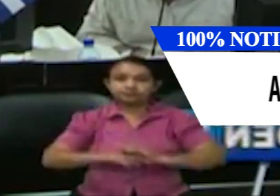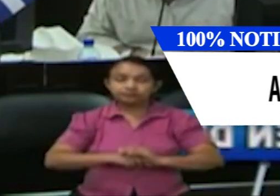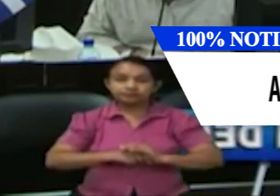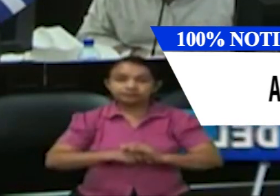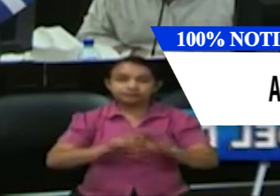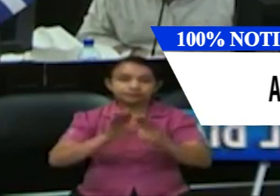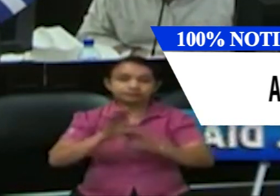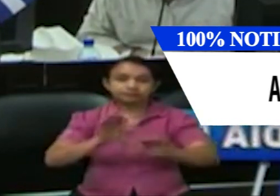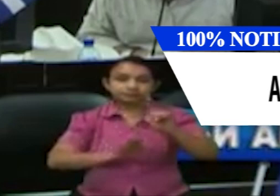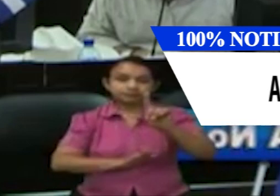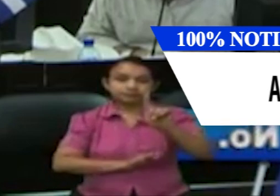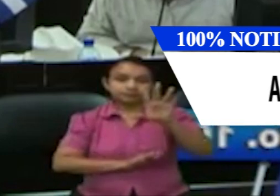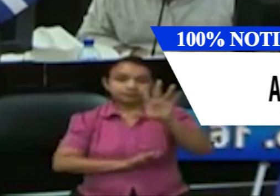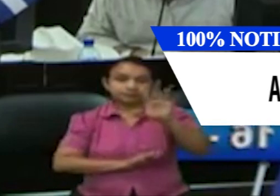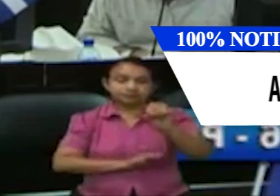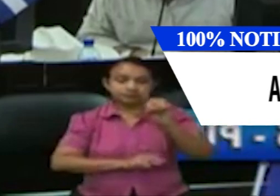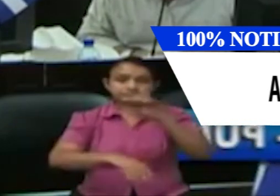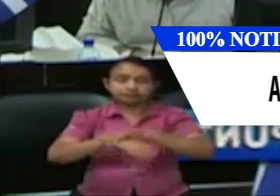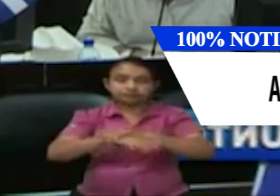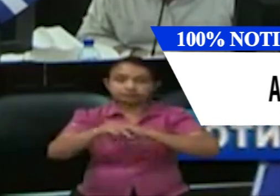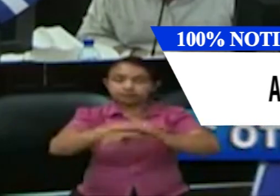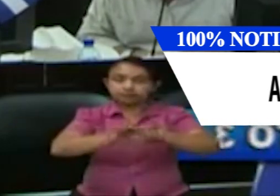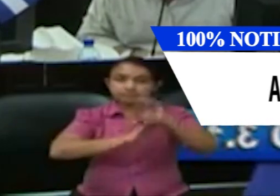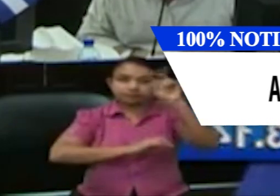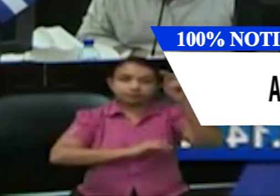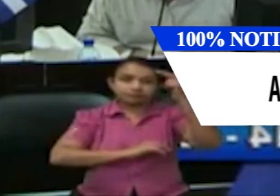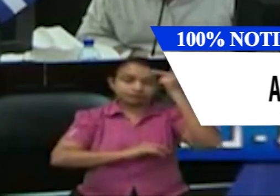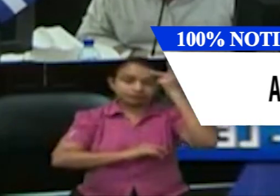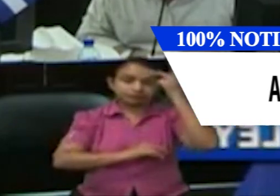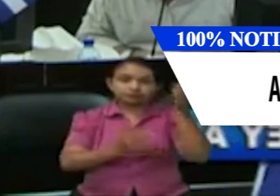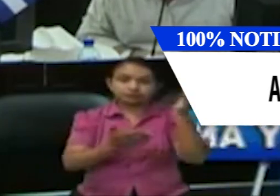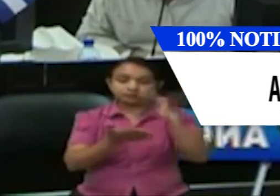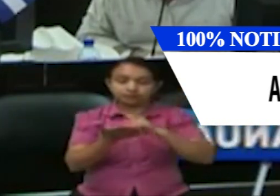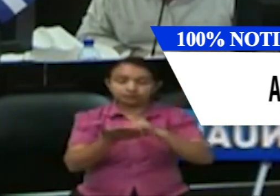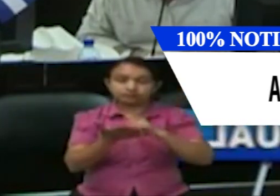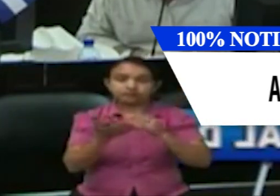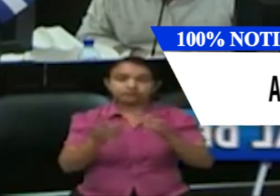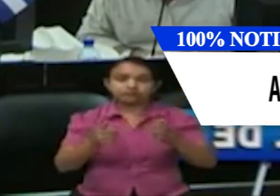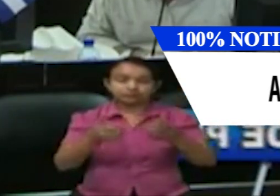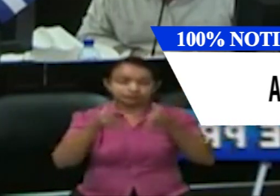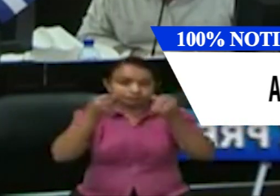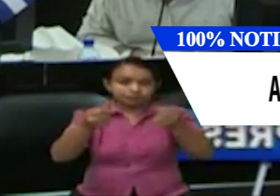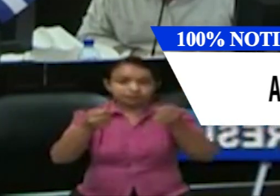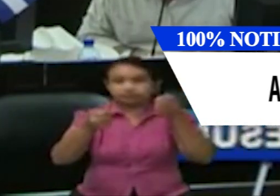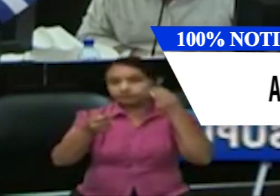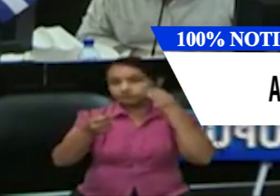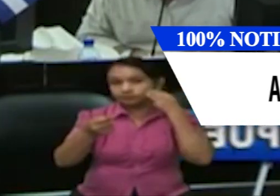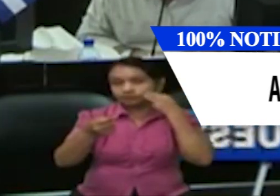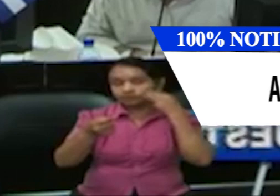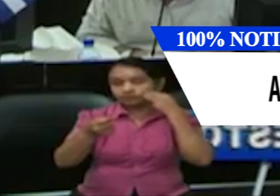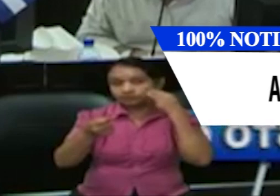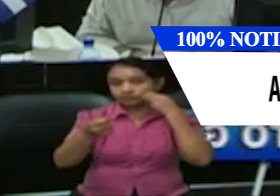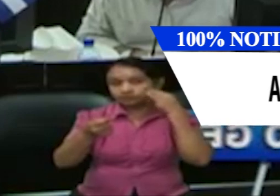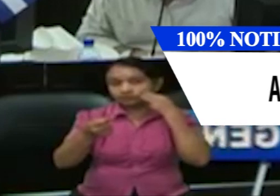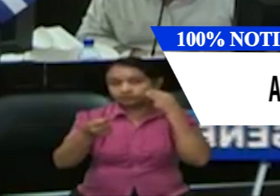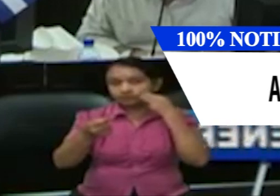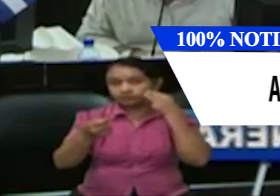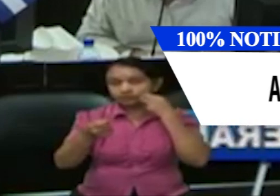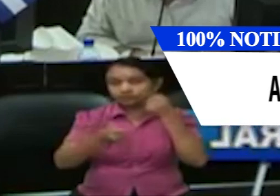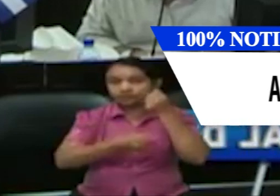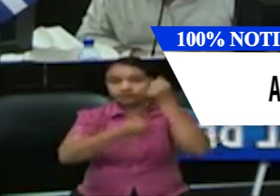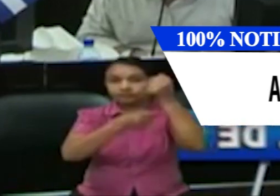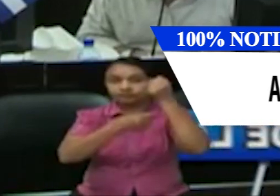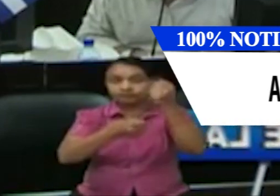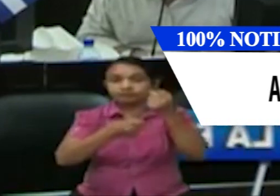de 150 presos políticos otra vez en las cárceles. Las madres protestando y